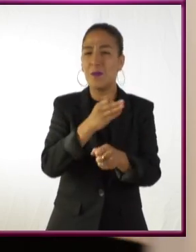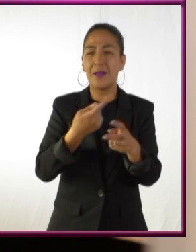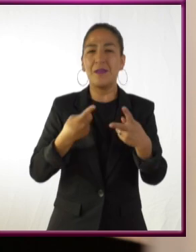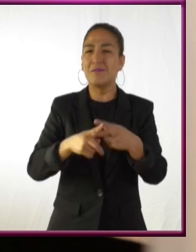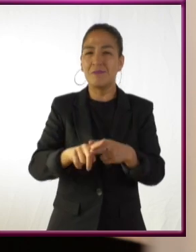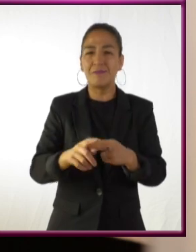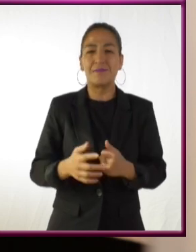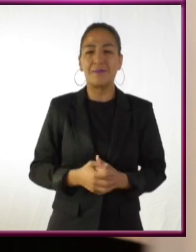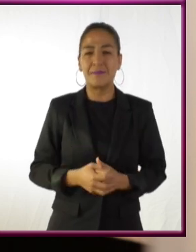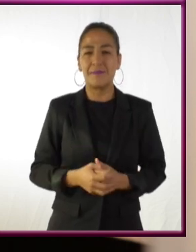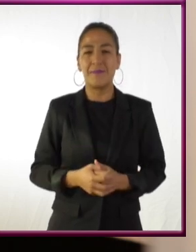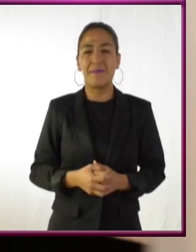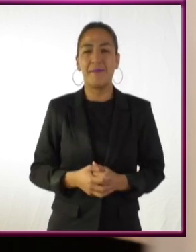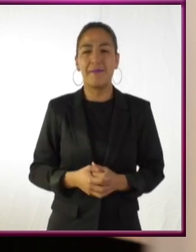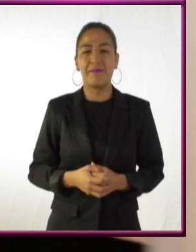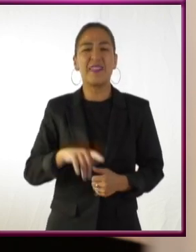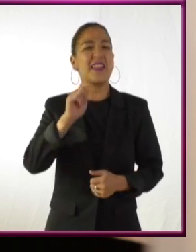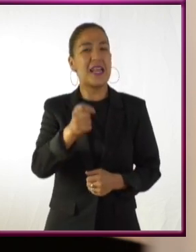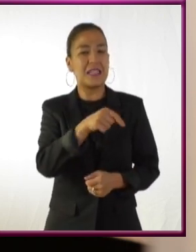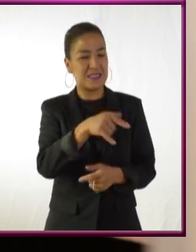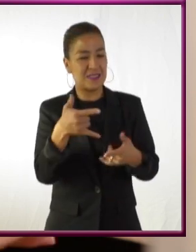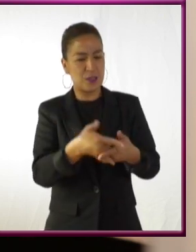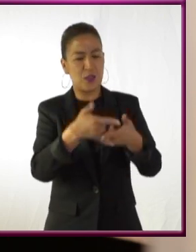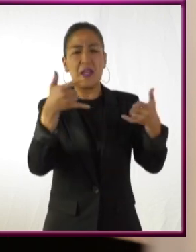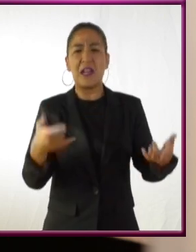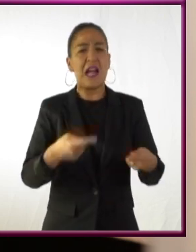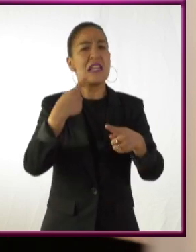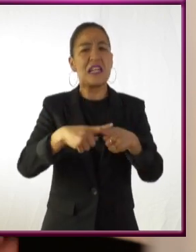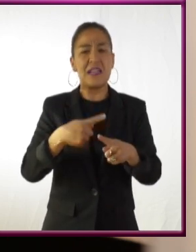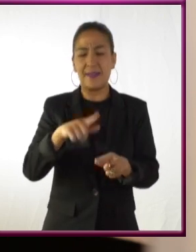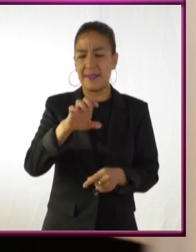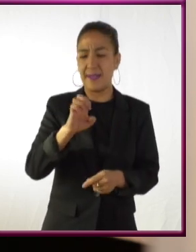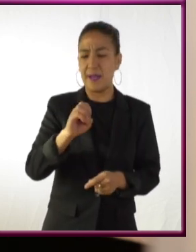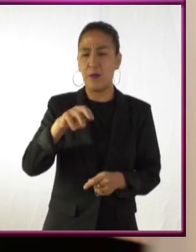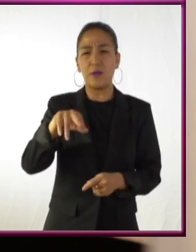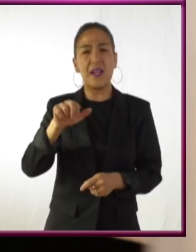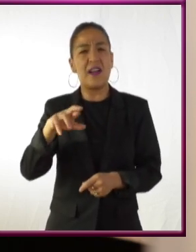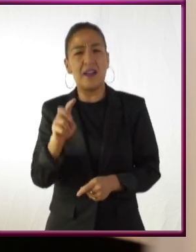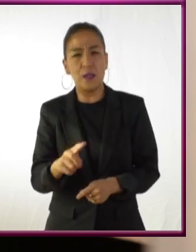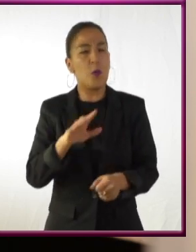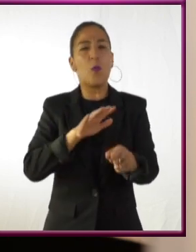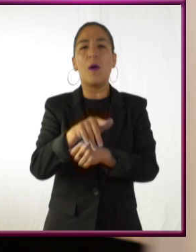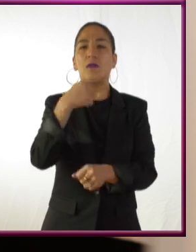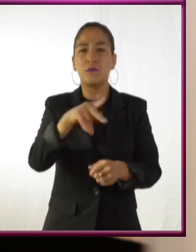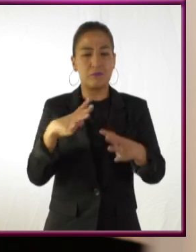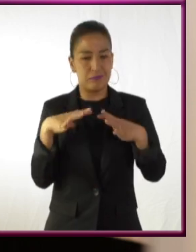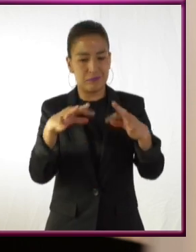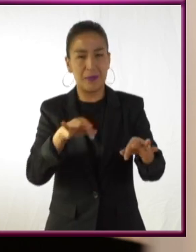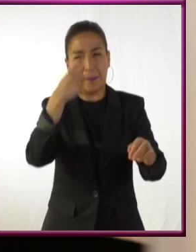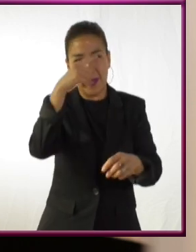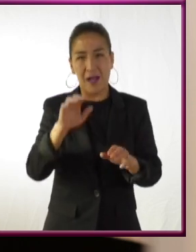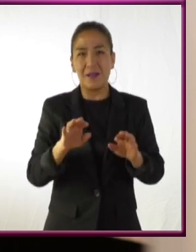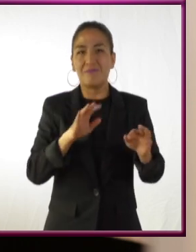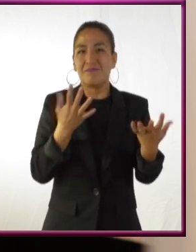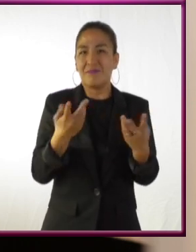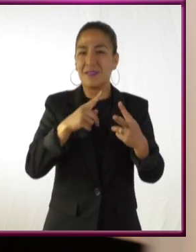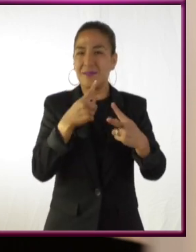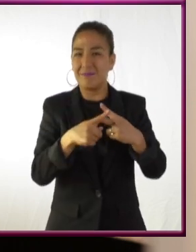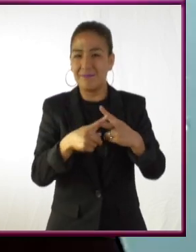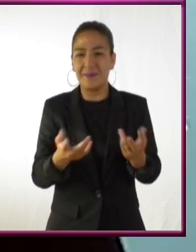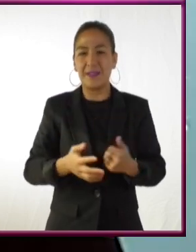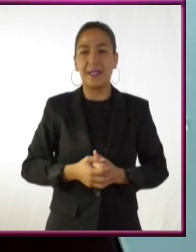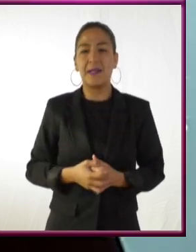con un poco de la historia, pues, como quién fue Leonhard Euler y cuál fue su mayor aportación a las